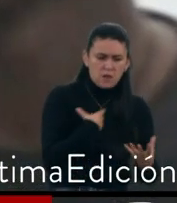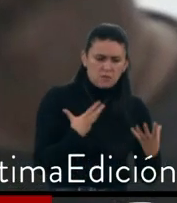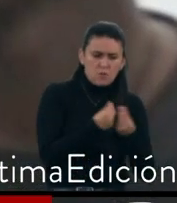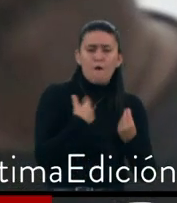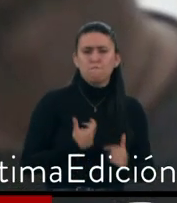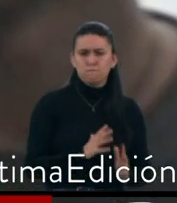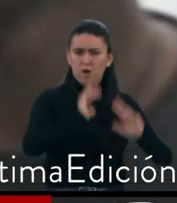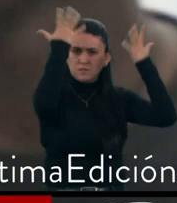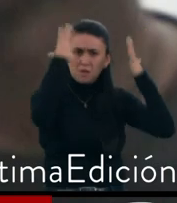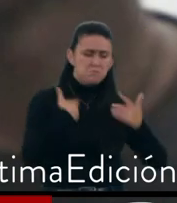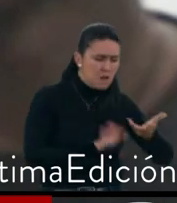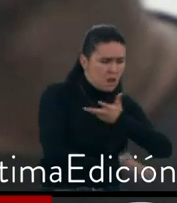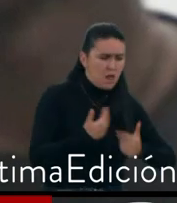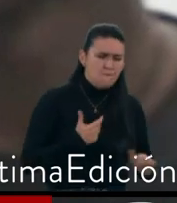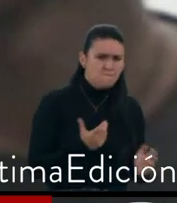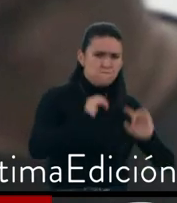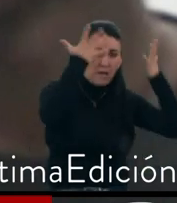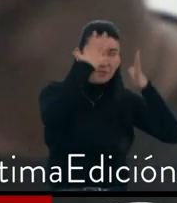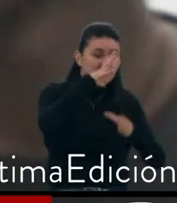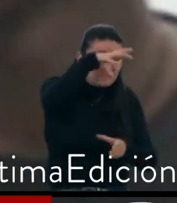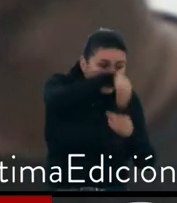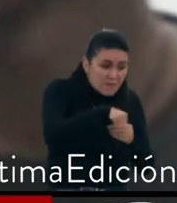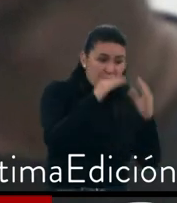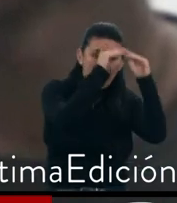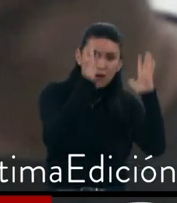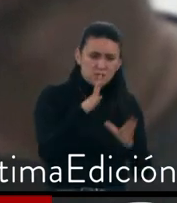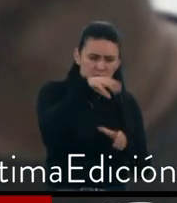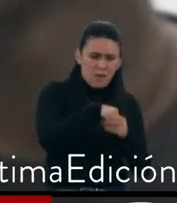una fiesta dentro de una residencia.